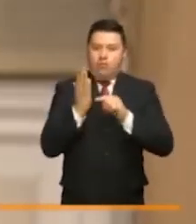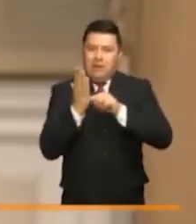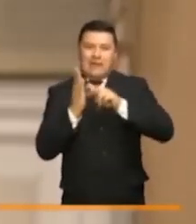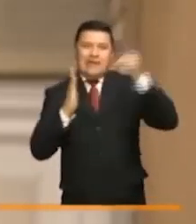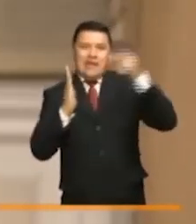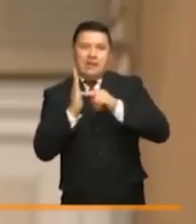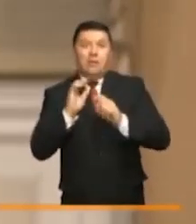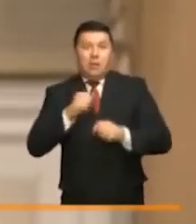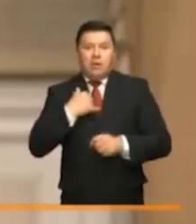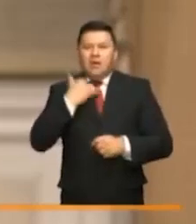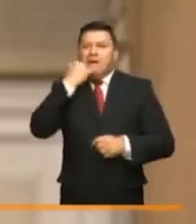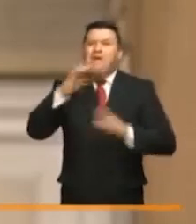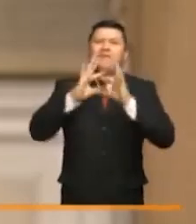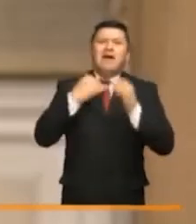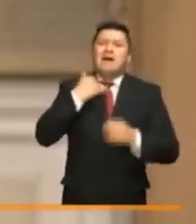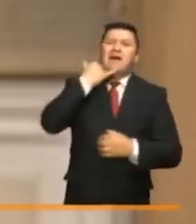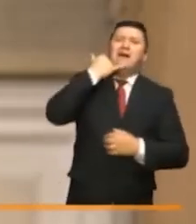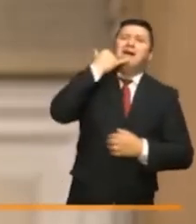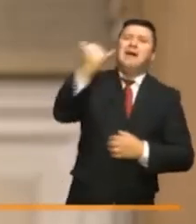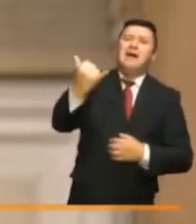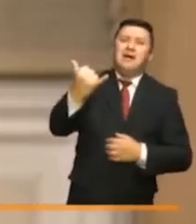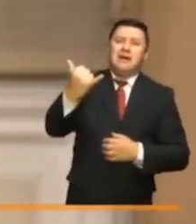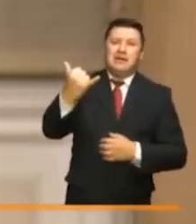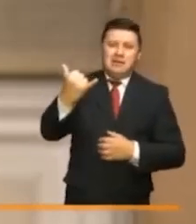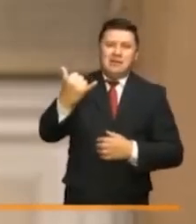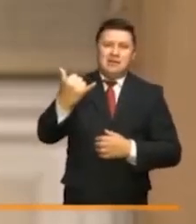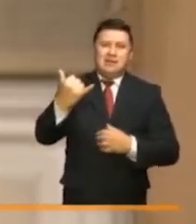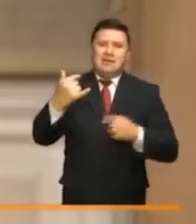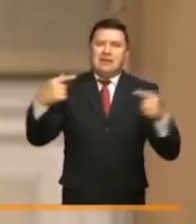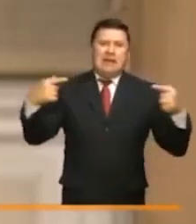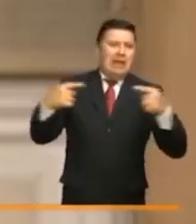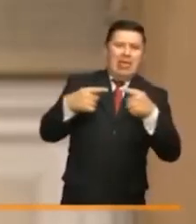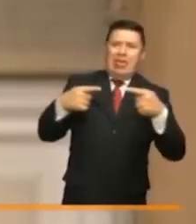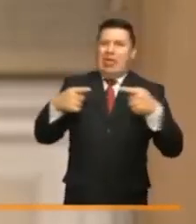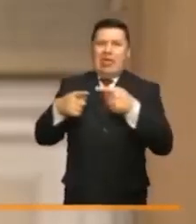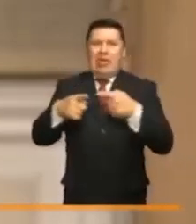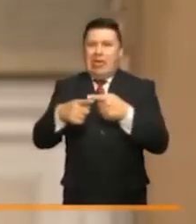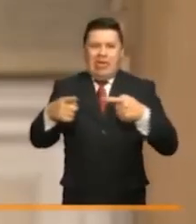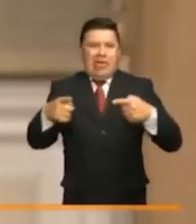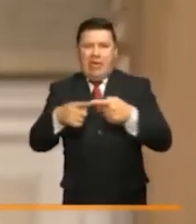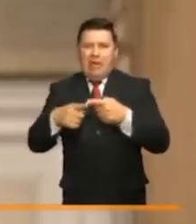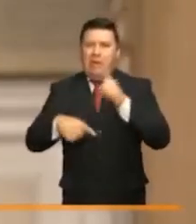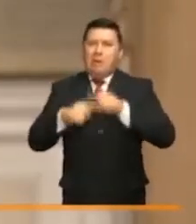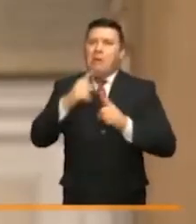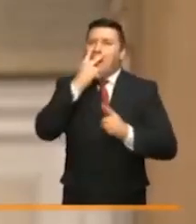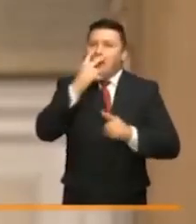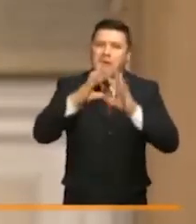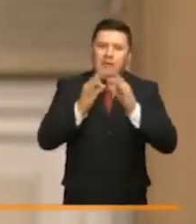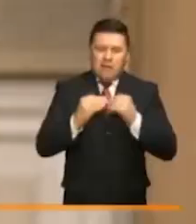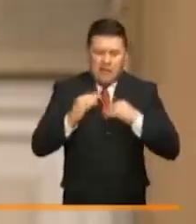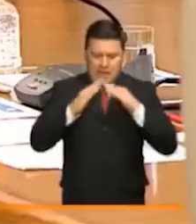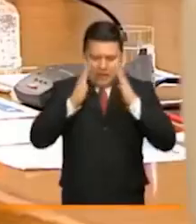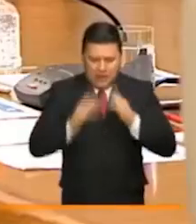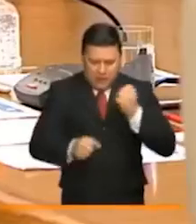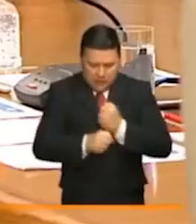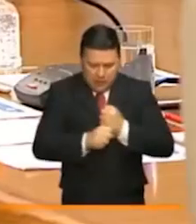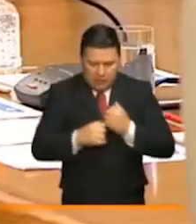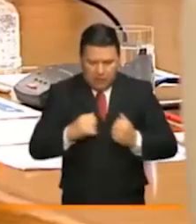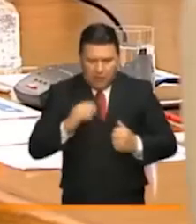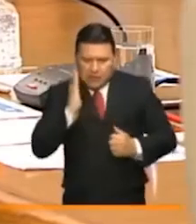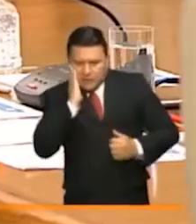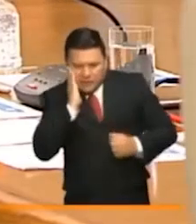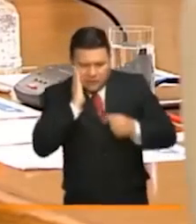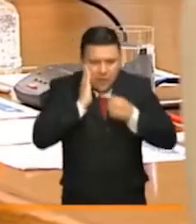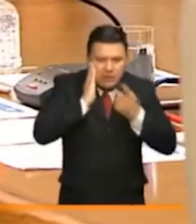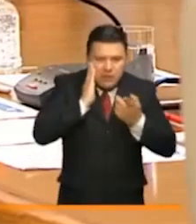permite hacer la llamada con sus familiares que normalmente pueden ver todos los días y ahora no pueden ver. Poder trabajar desde sus casas y